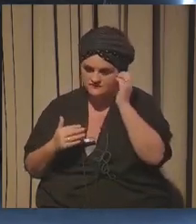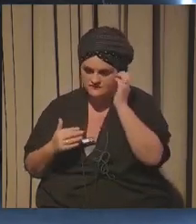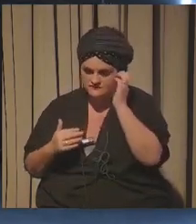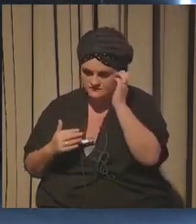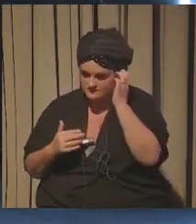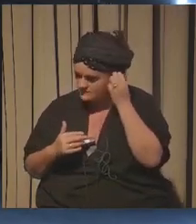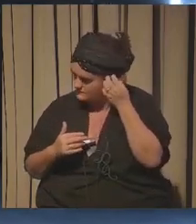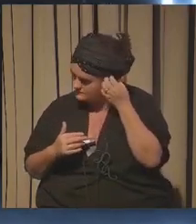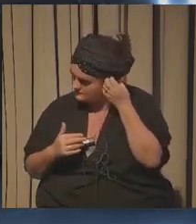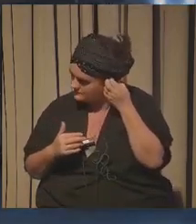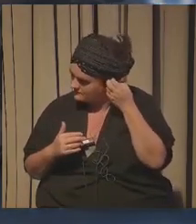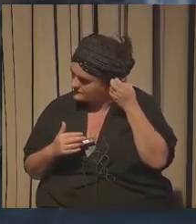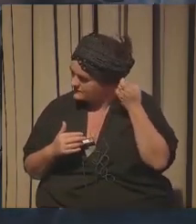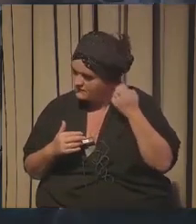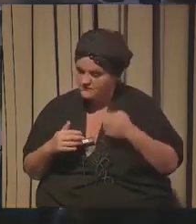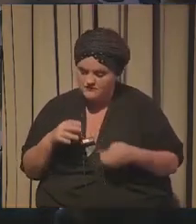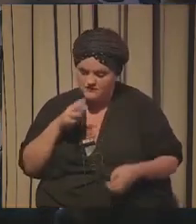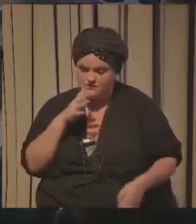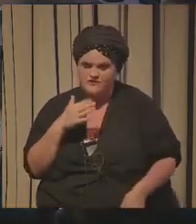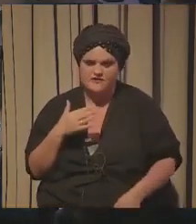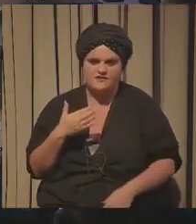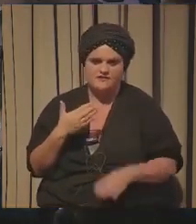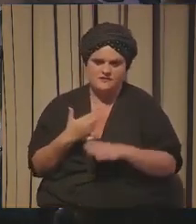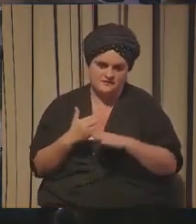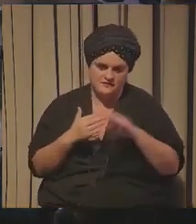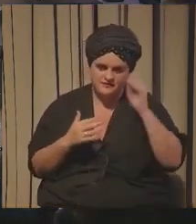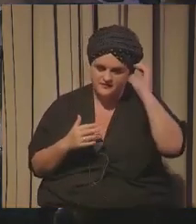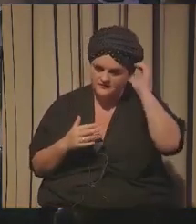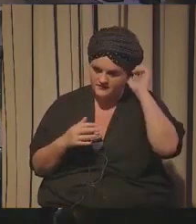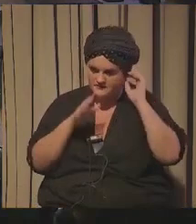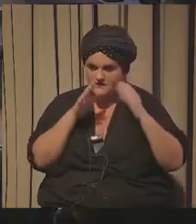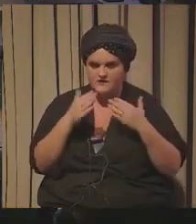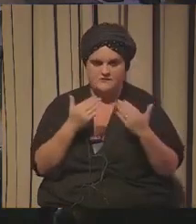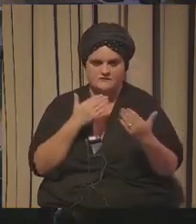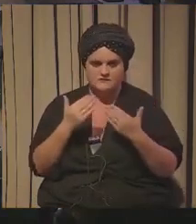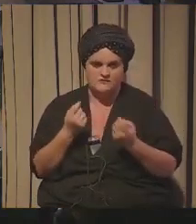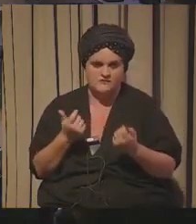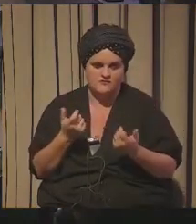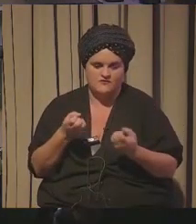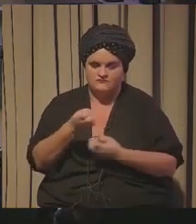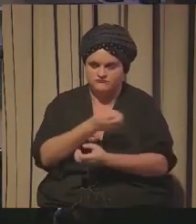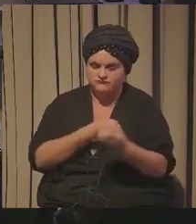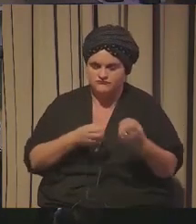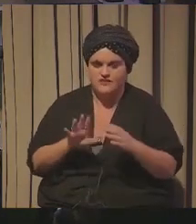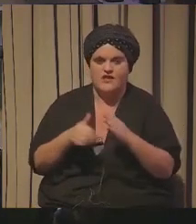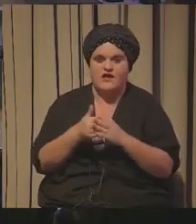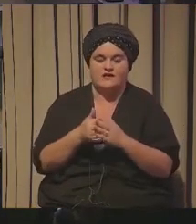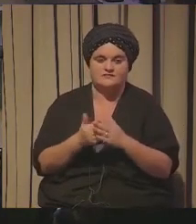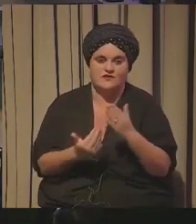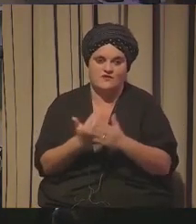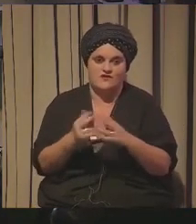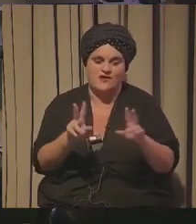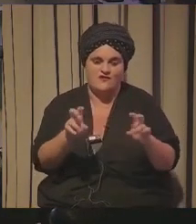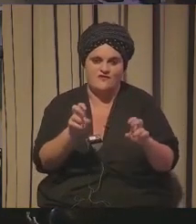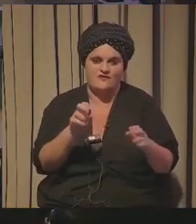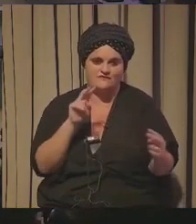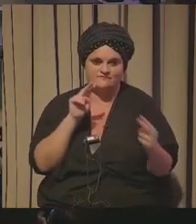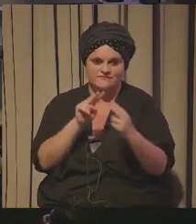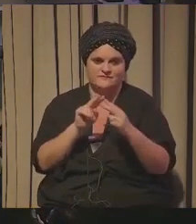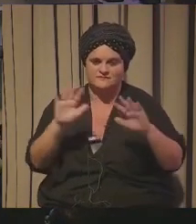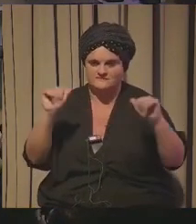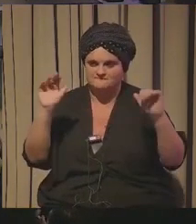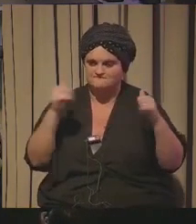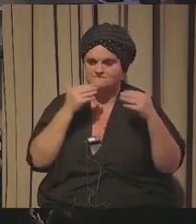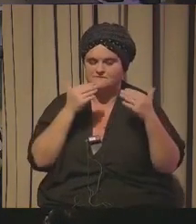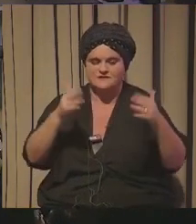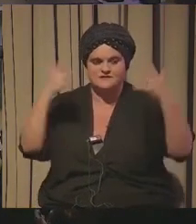la cervecita. Tenemos ahora acordados la Trends and Beer para compartir un poco los que estamos y nada, muchas gracias y hasta la próxima edición. Gracias a todos. Thank you.